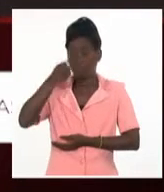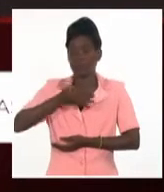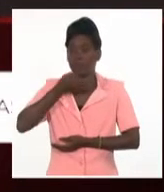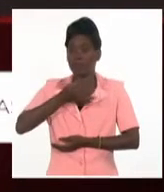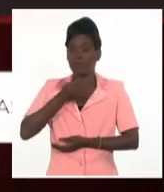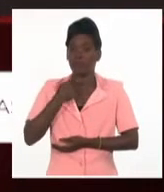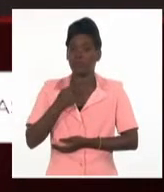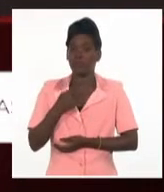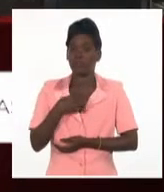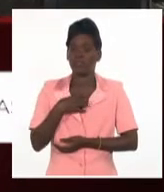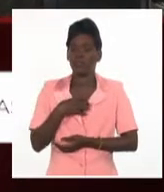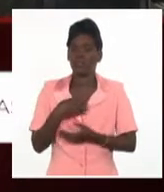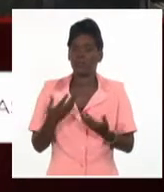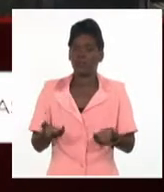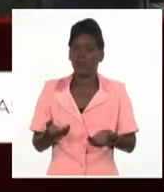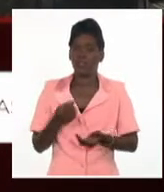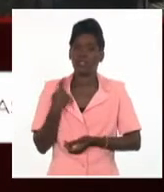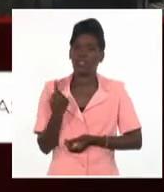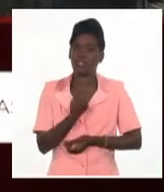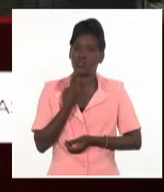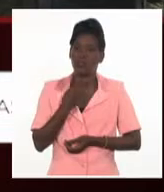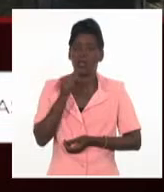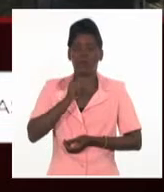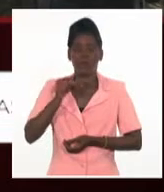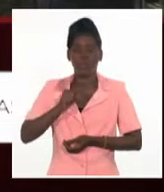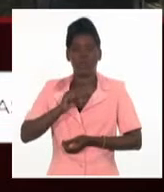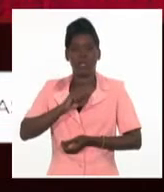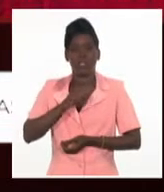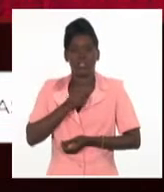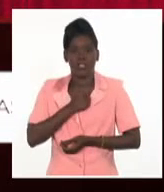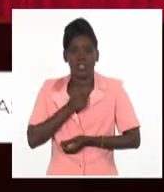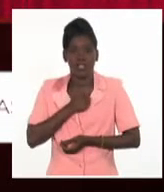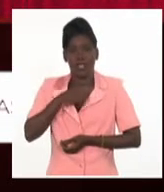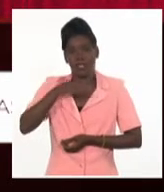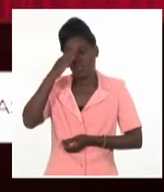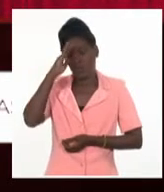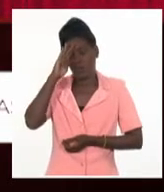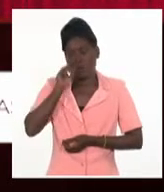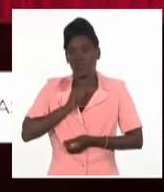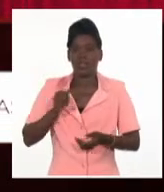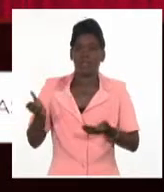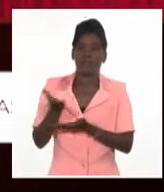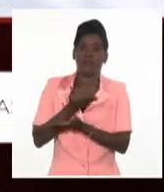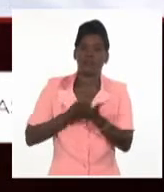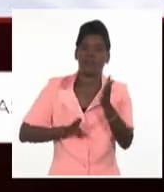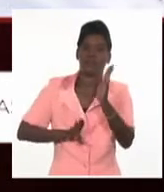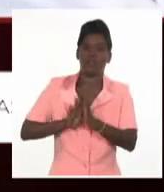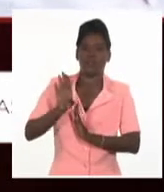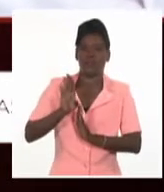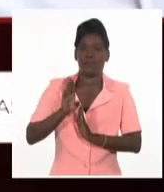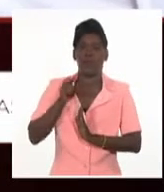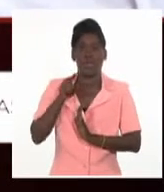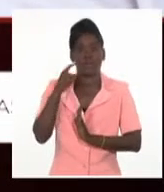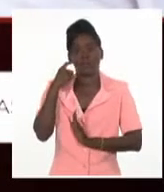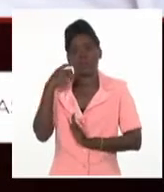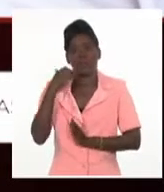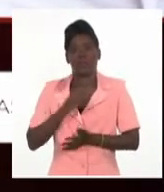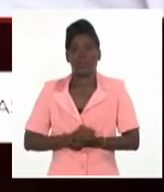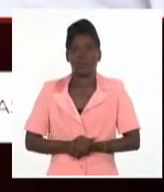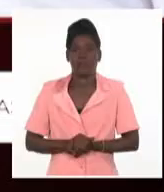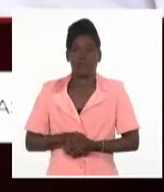que contamos con todos los cubanos de bien que quieran a la nación y quieran participar en el desarrollo de la nación. Y ese ha sido el mensaje